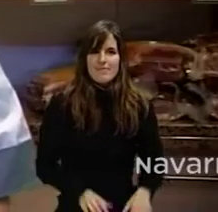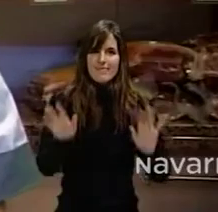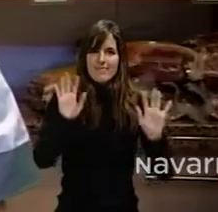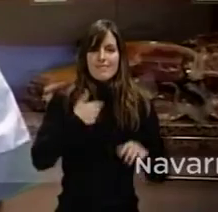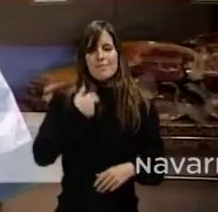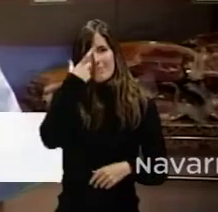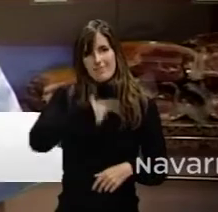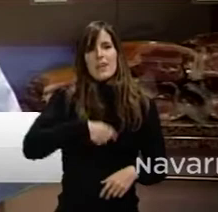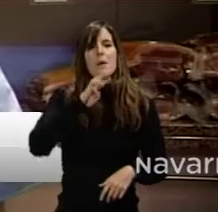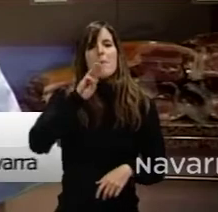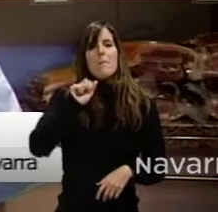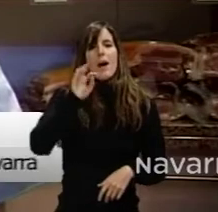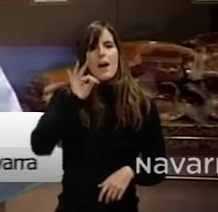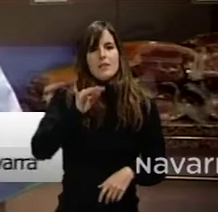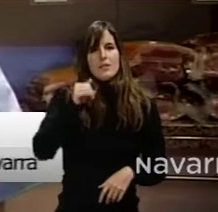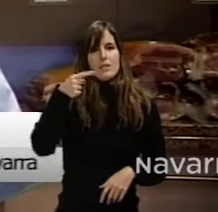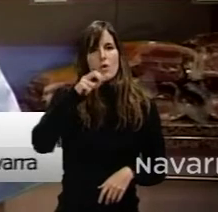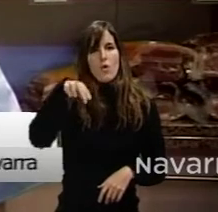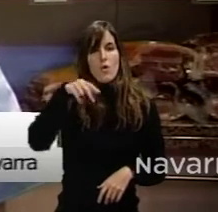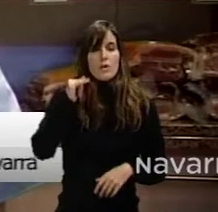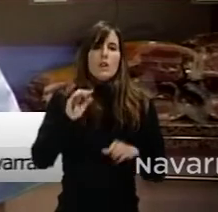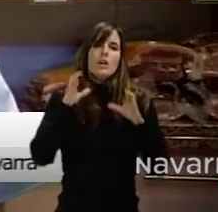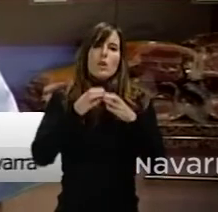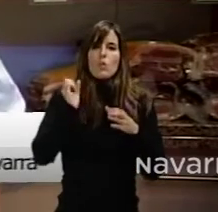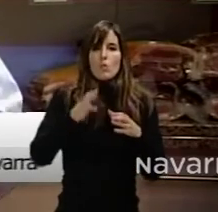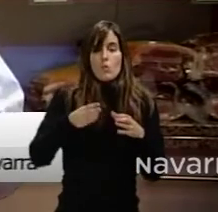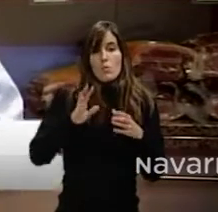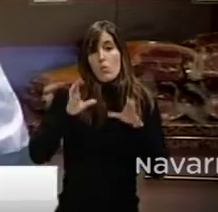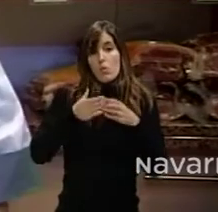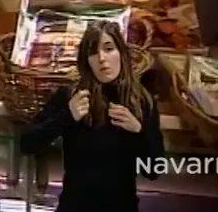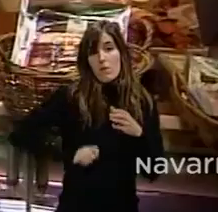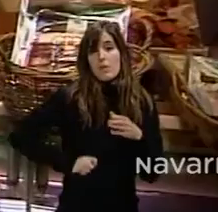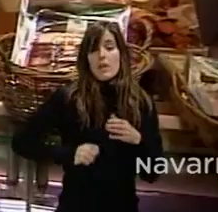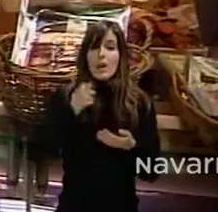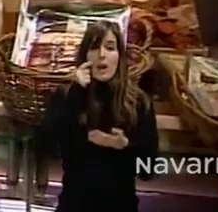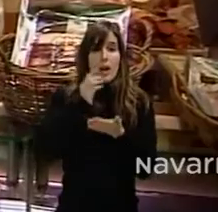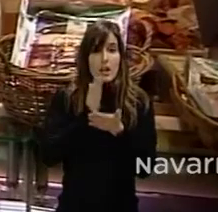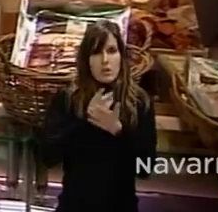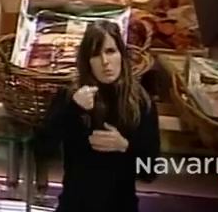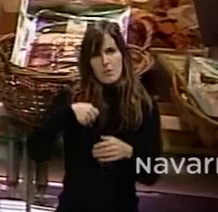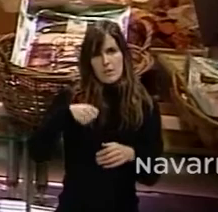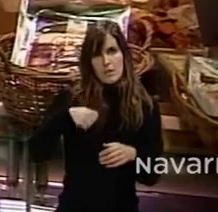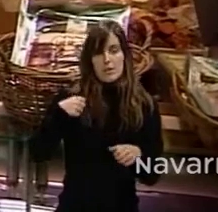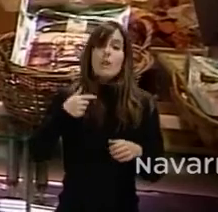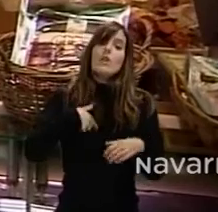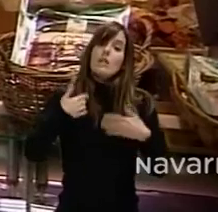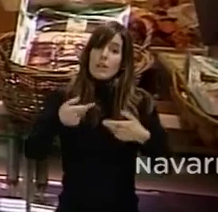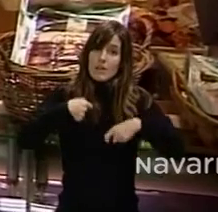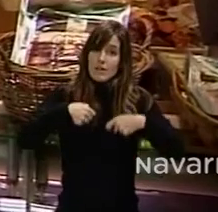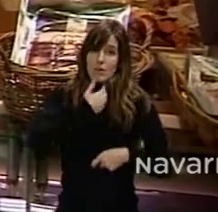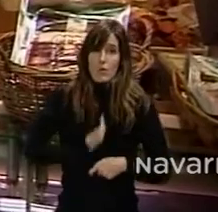Soy Pachigoño y llevo 13 años de presidente del gremio de carniceros y junto con mi mujer llevo la carnicería,